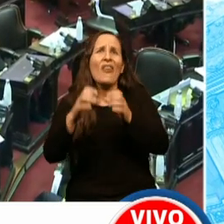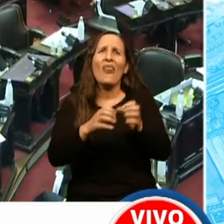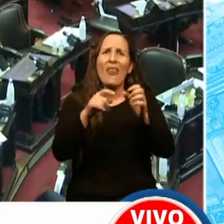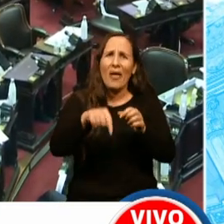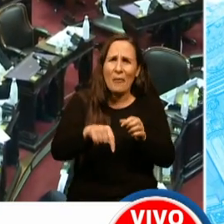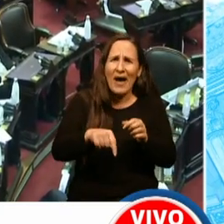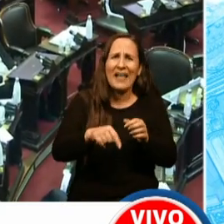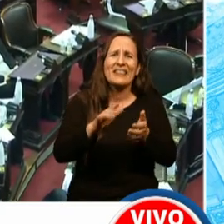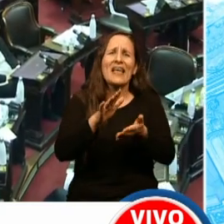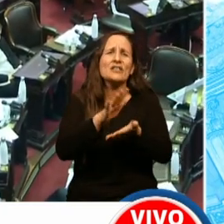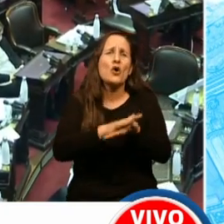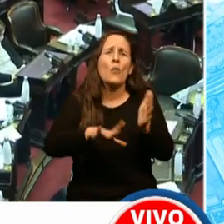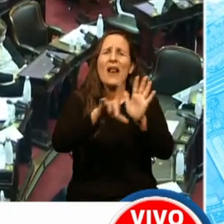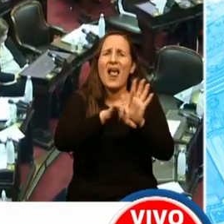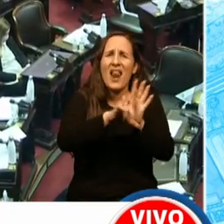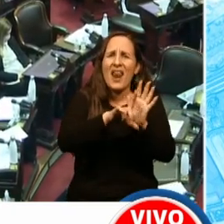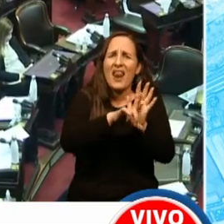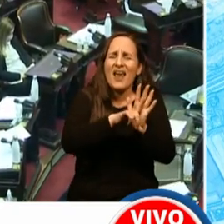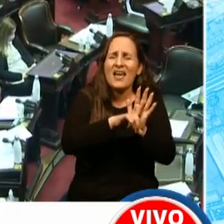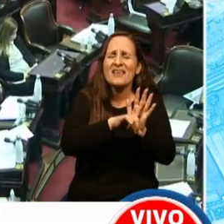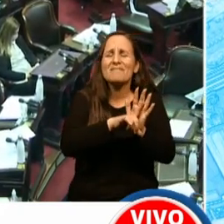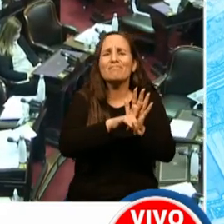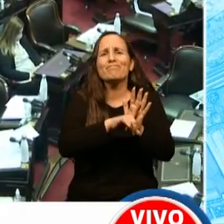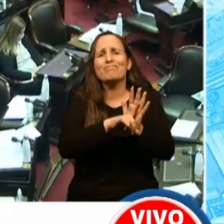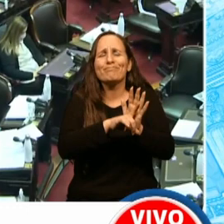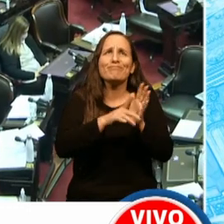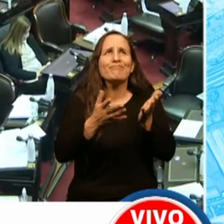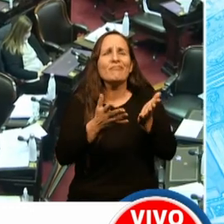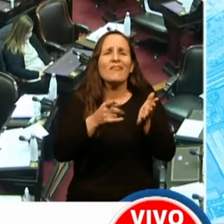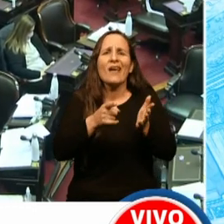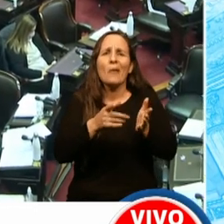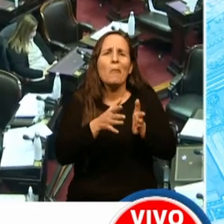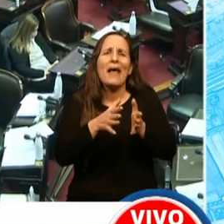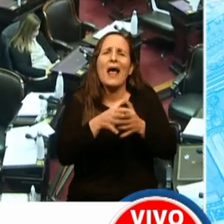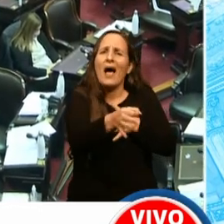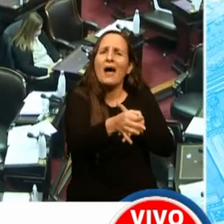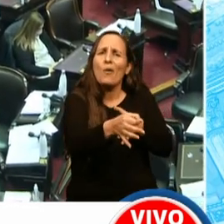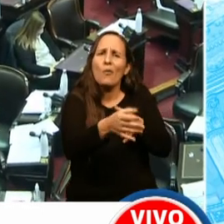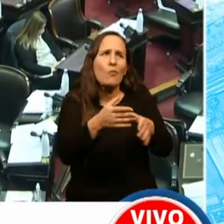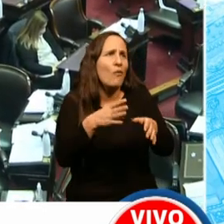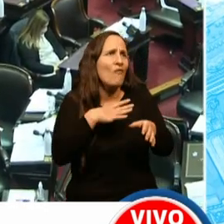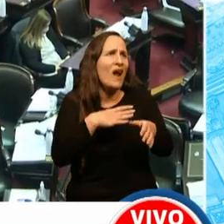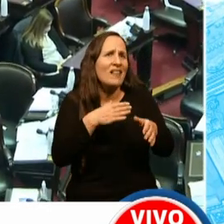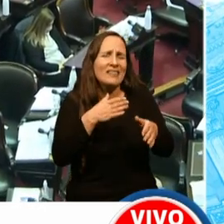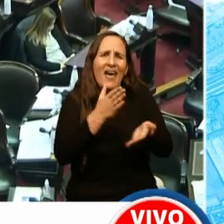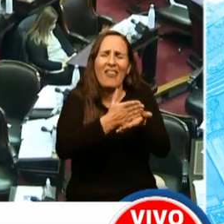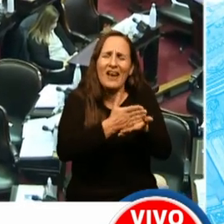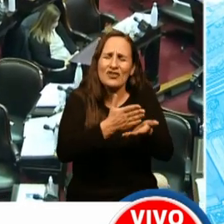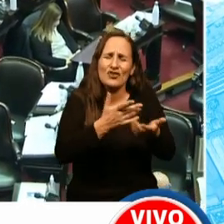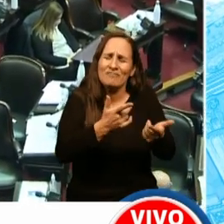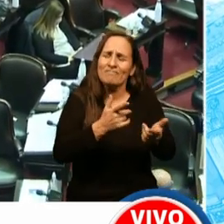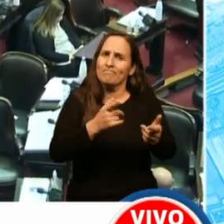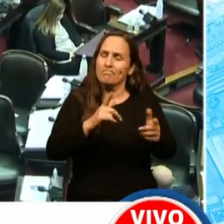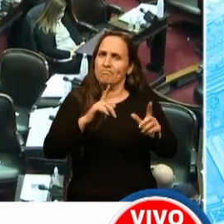dando tratamiento a leyes y que para digamos para minorías que todavía no acceden a esos derechos la verdad que parece